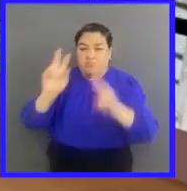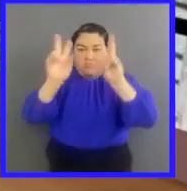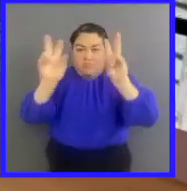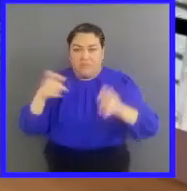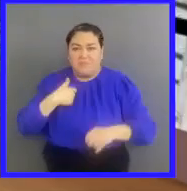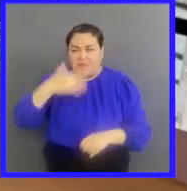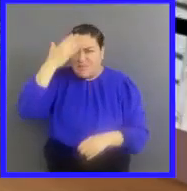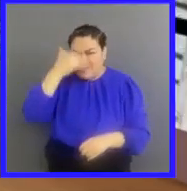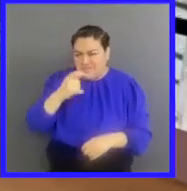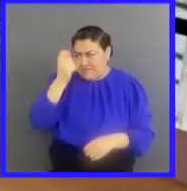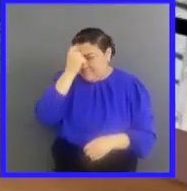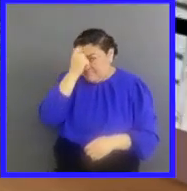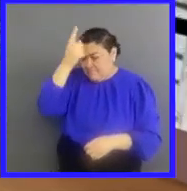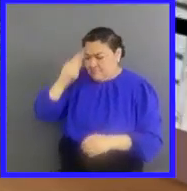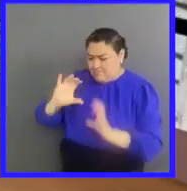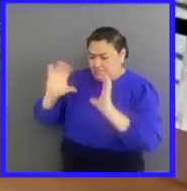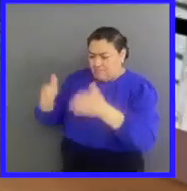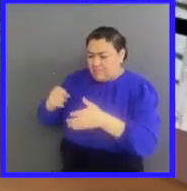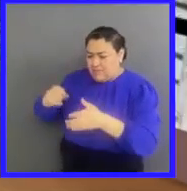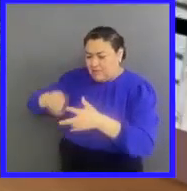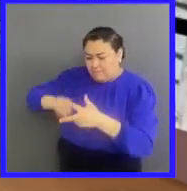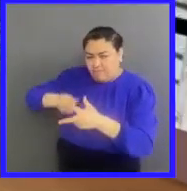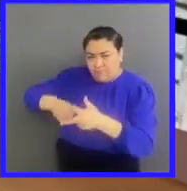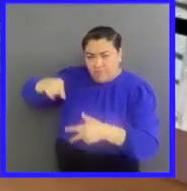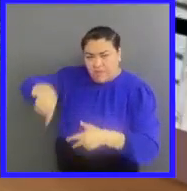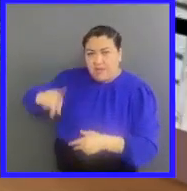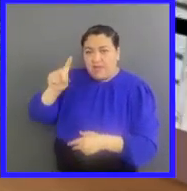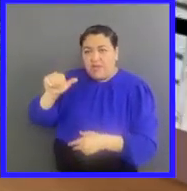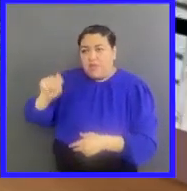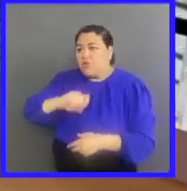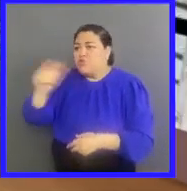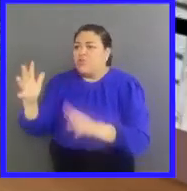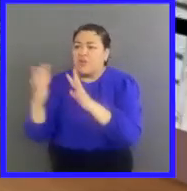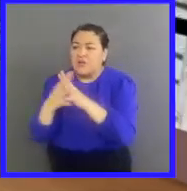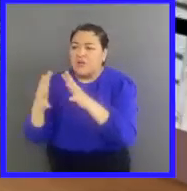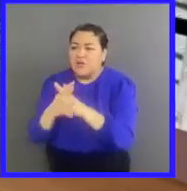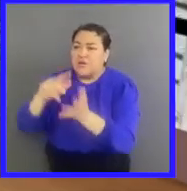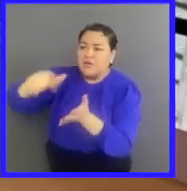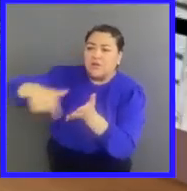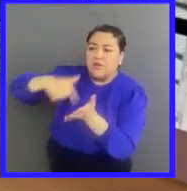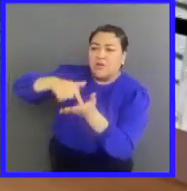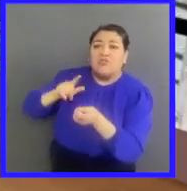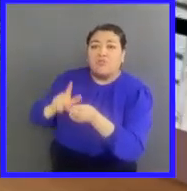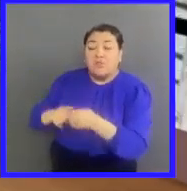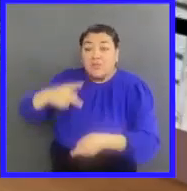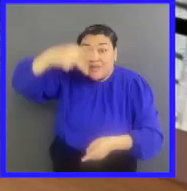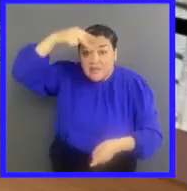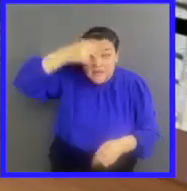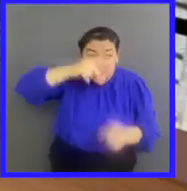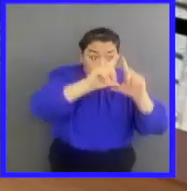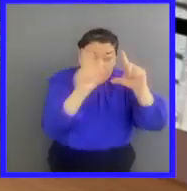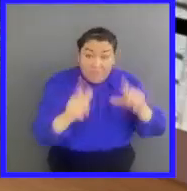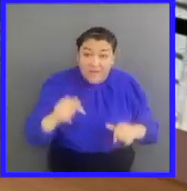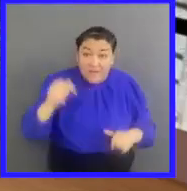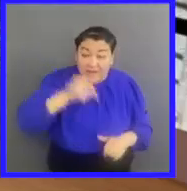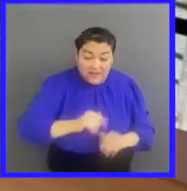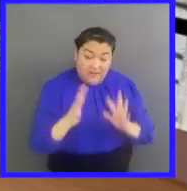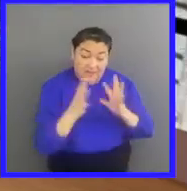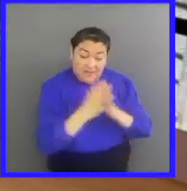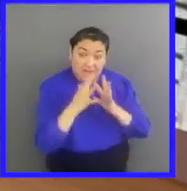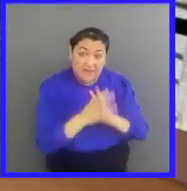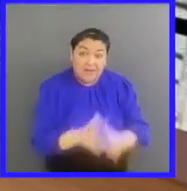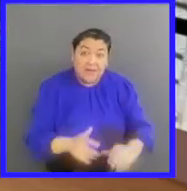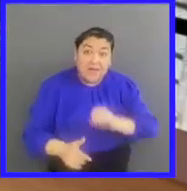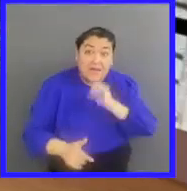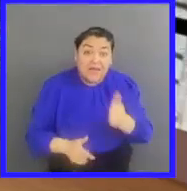de Datos y Ubicación de Conflictos Armados ubica a México como el país sin guerra más